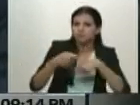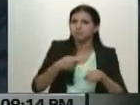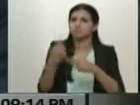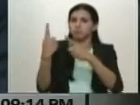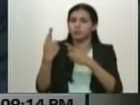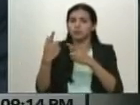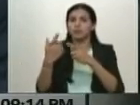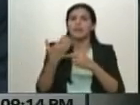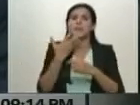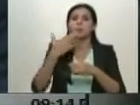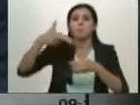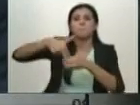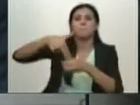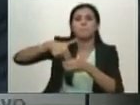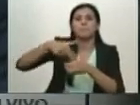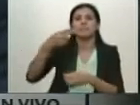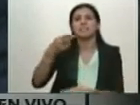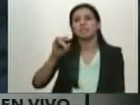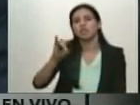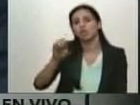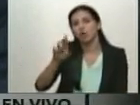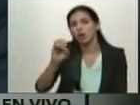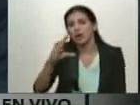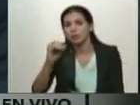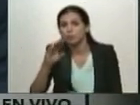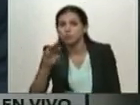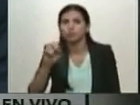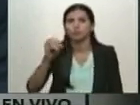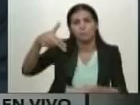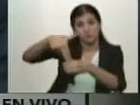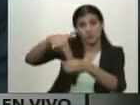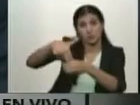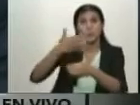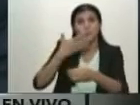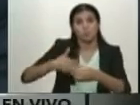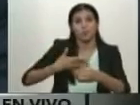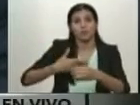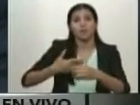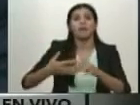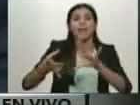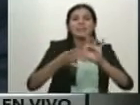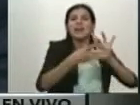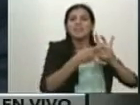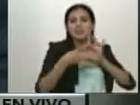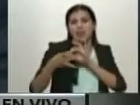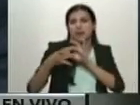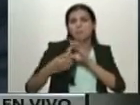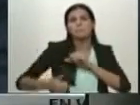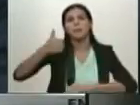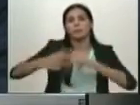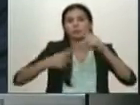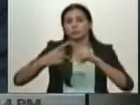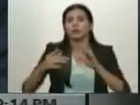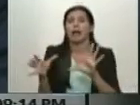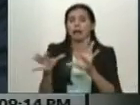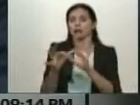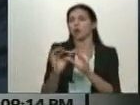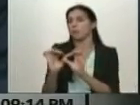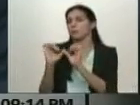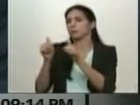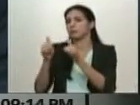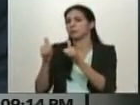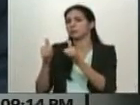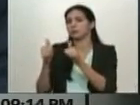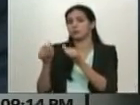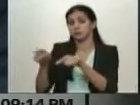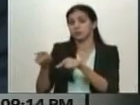caso petróleo, es capaz de desarrollar encadenamientos productivos. Esta alianza que hemos venido llevando adelante desde el sector